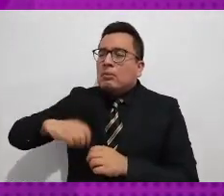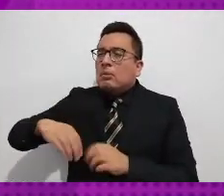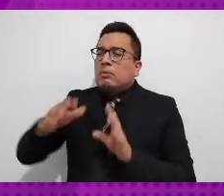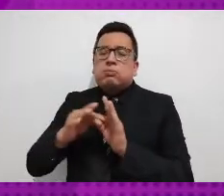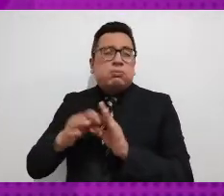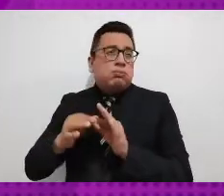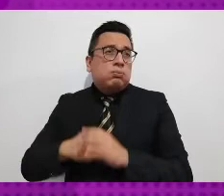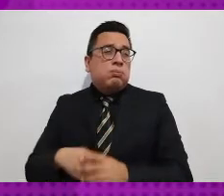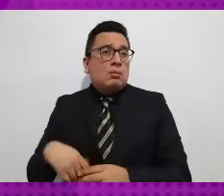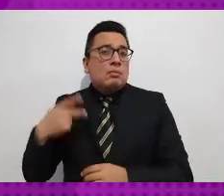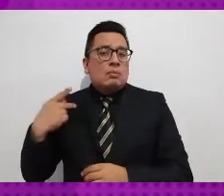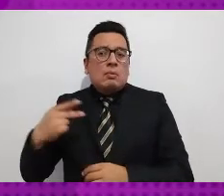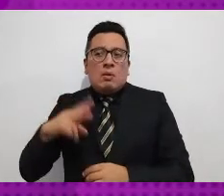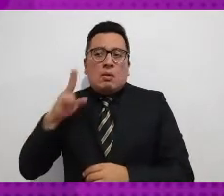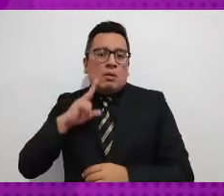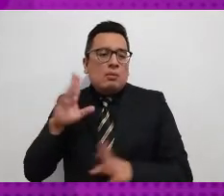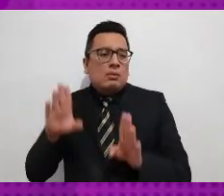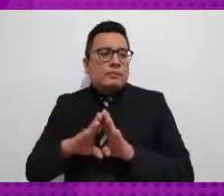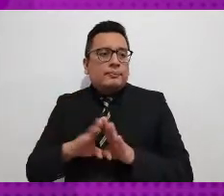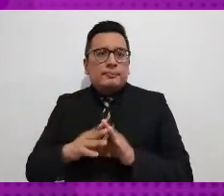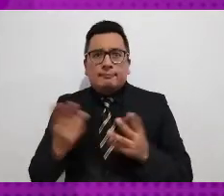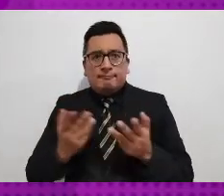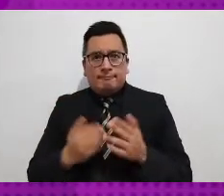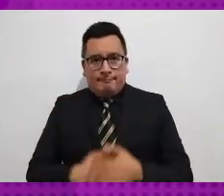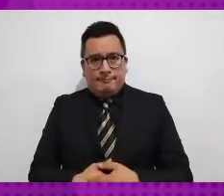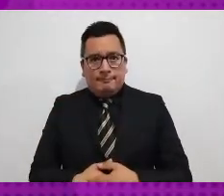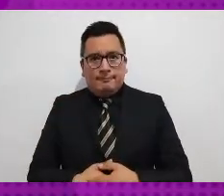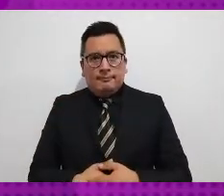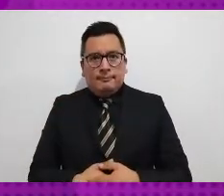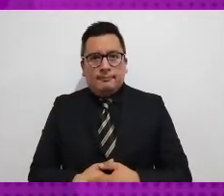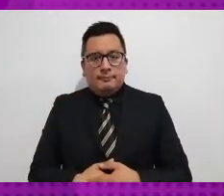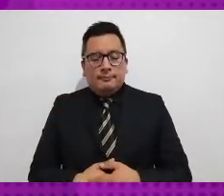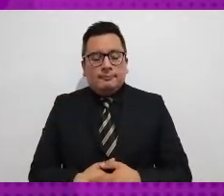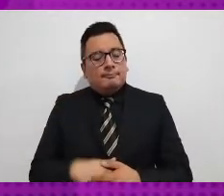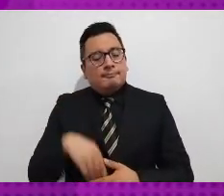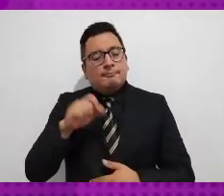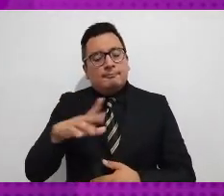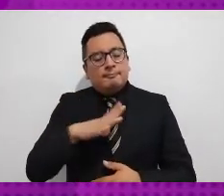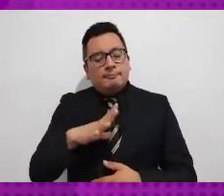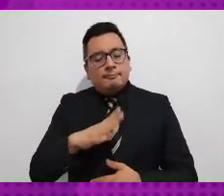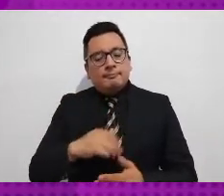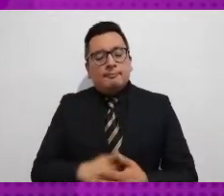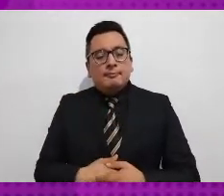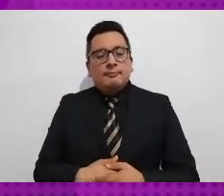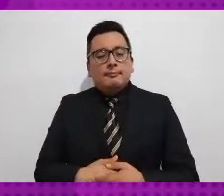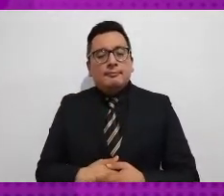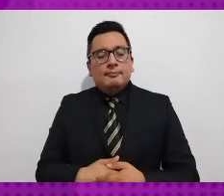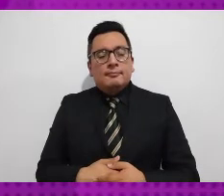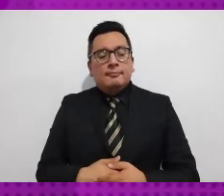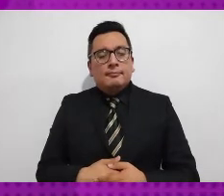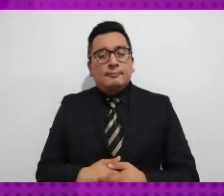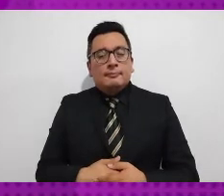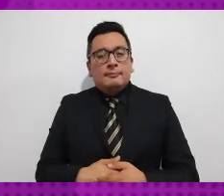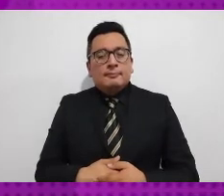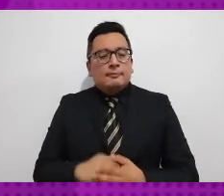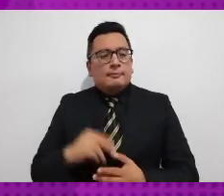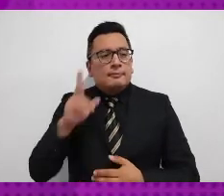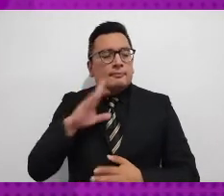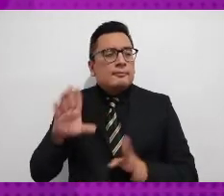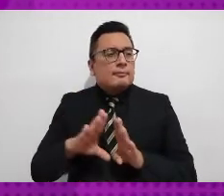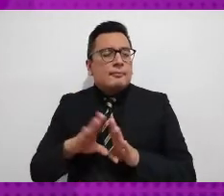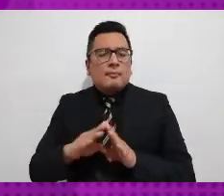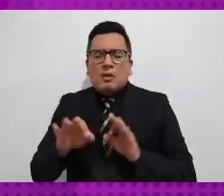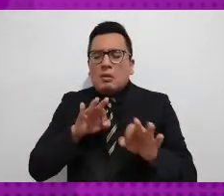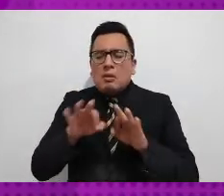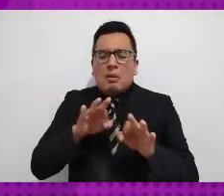eso, pues destacar en varias situaciones. Tenemos también, incluso se habló de cómo ha sido la inclusión laboral. El